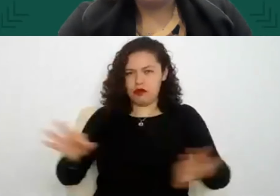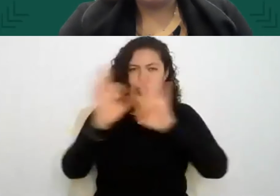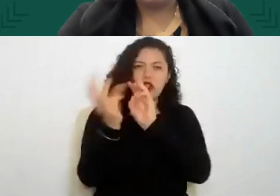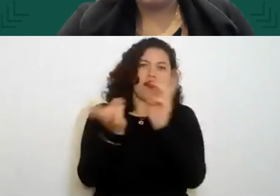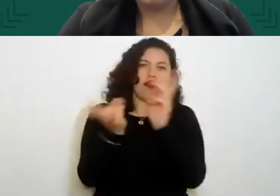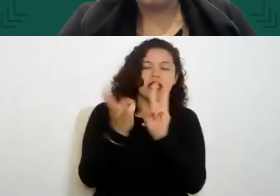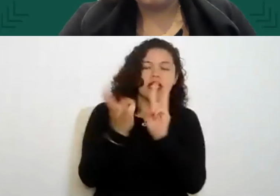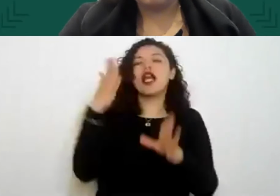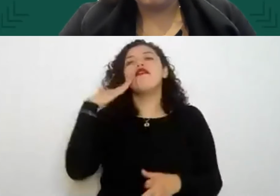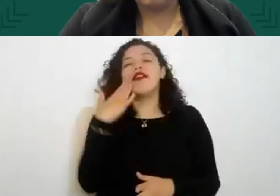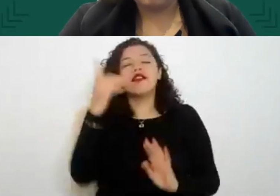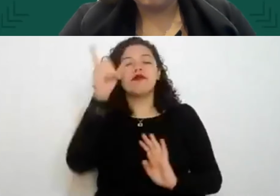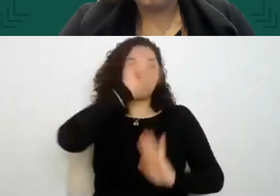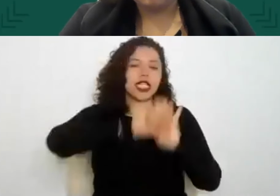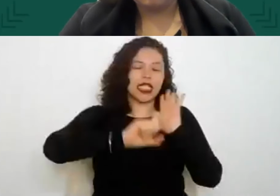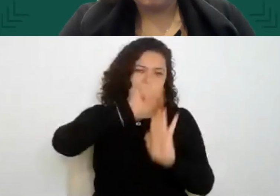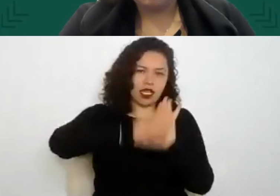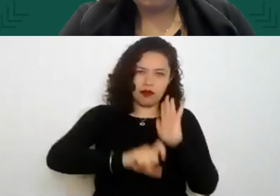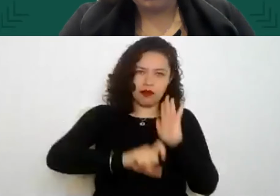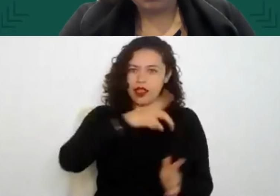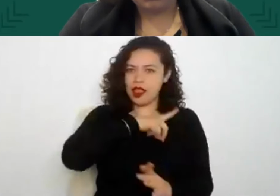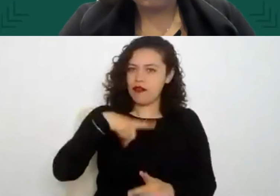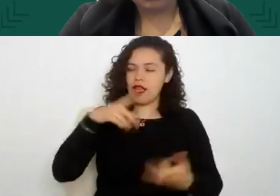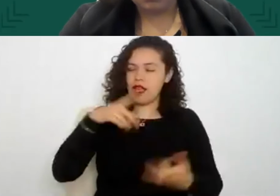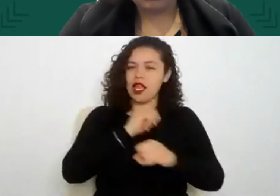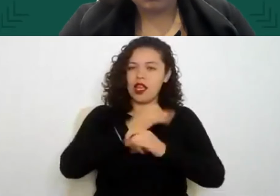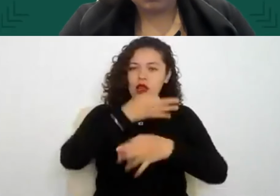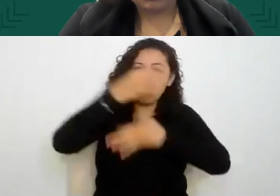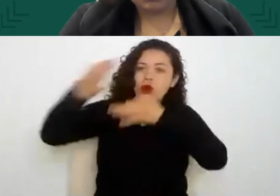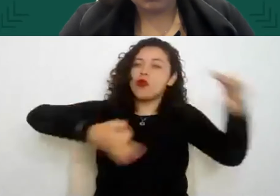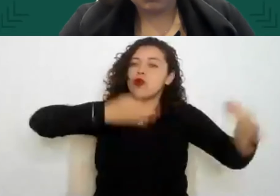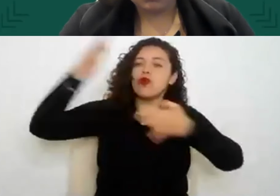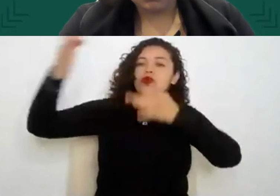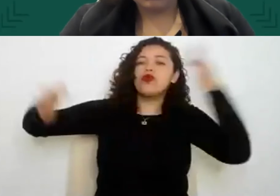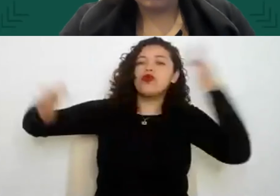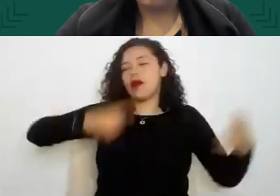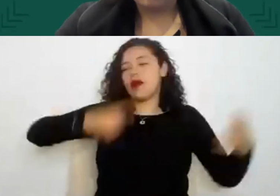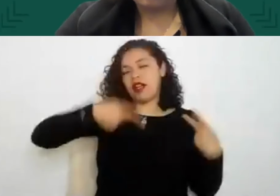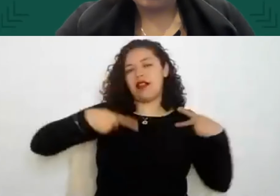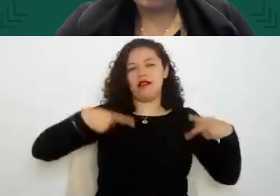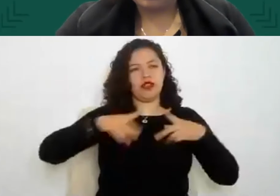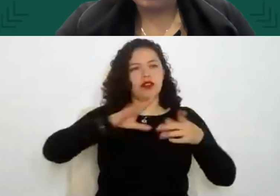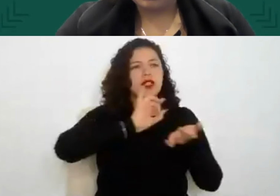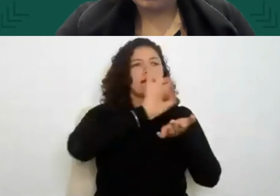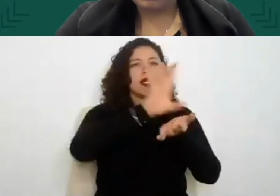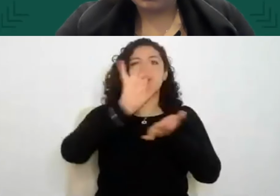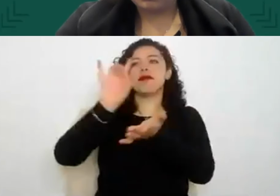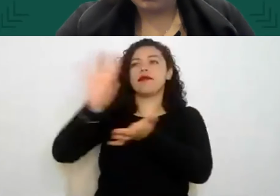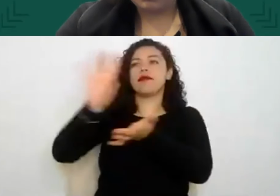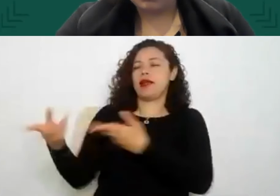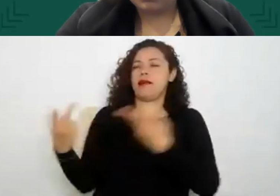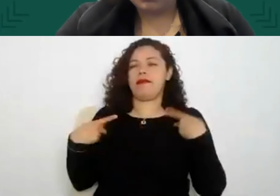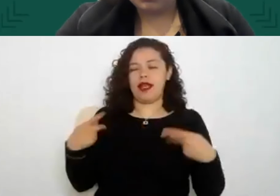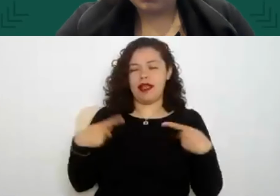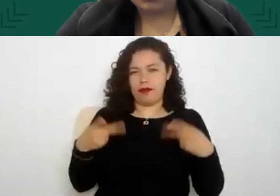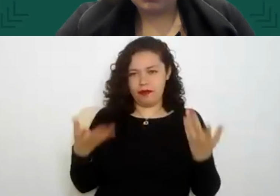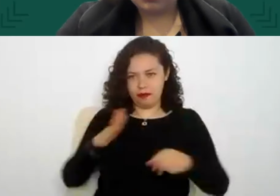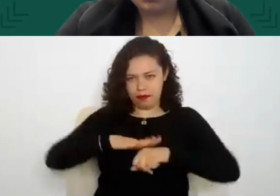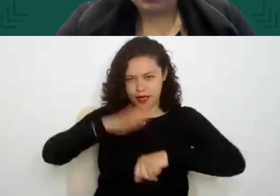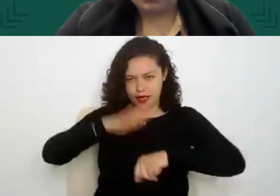sea, estar moviendo la causa pues, para llegar a los objetivos, ¿no? Digamos que es un trabajo conjunto, pero sí es importante en ese